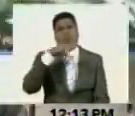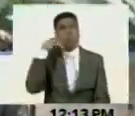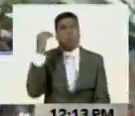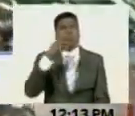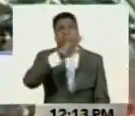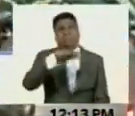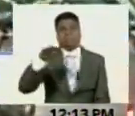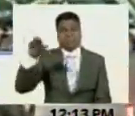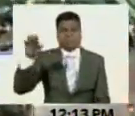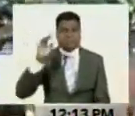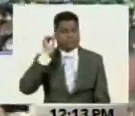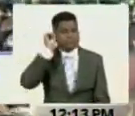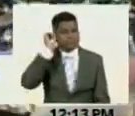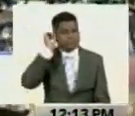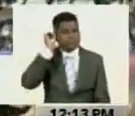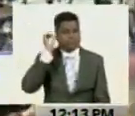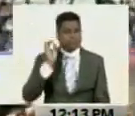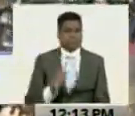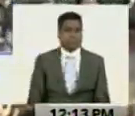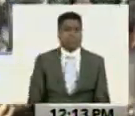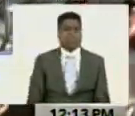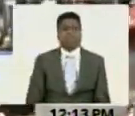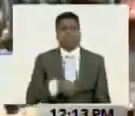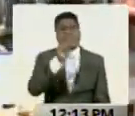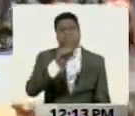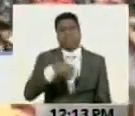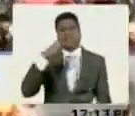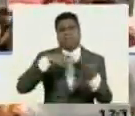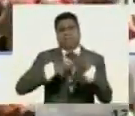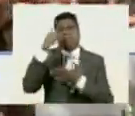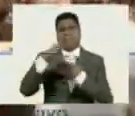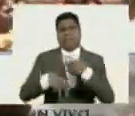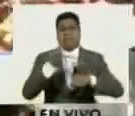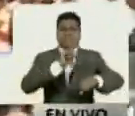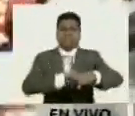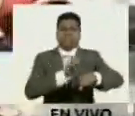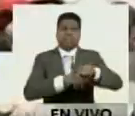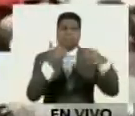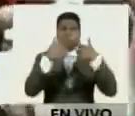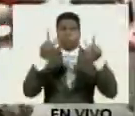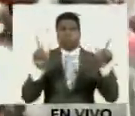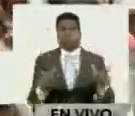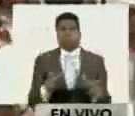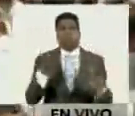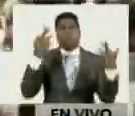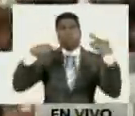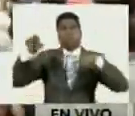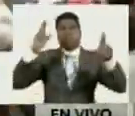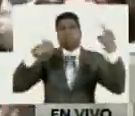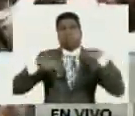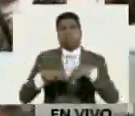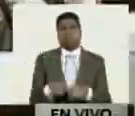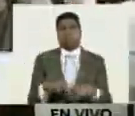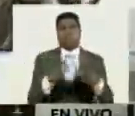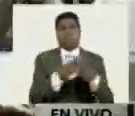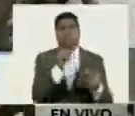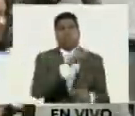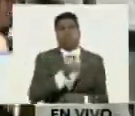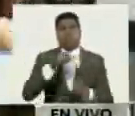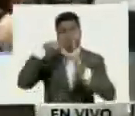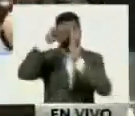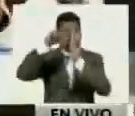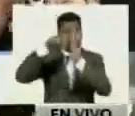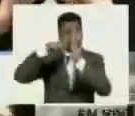Así es la planificación del tiempo libre. Vamos a seguir recorriendo. Que los compañeros camarógrafos